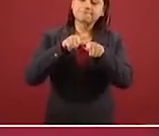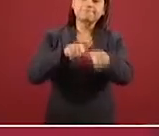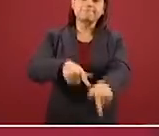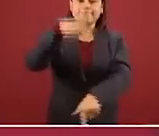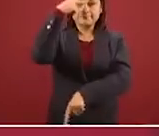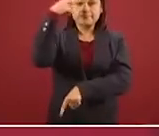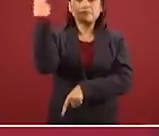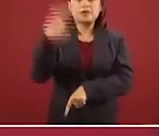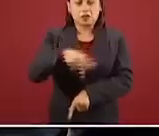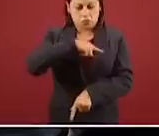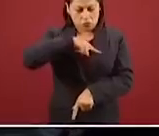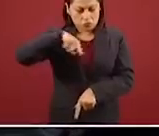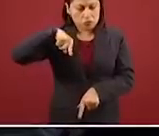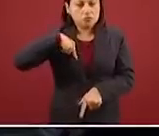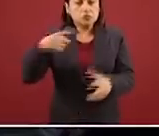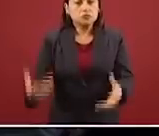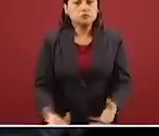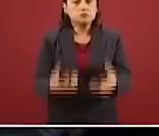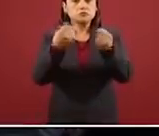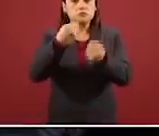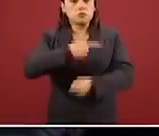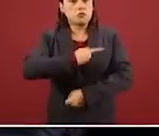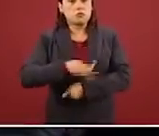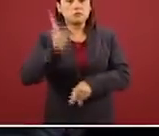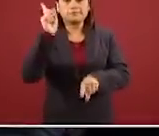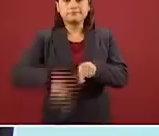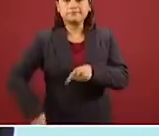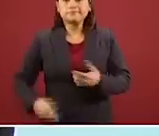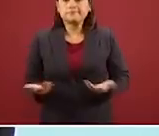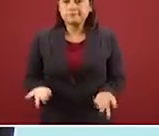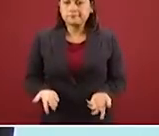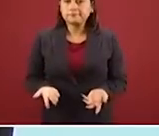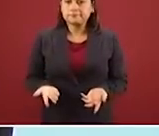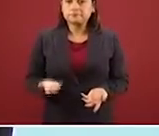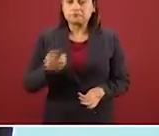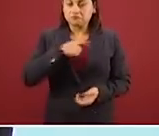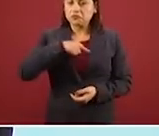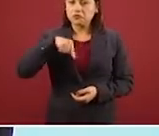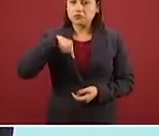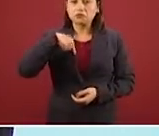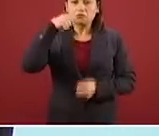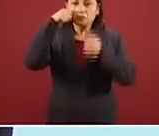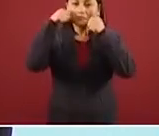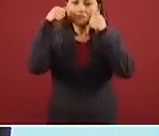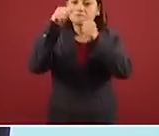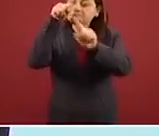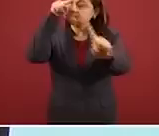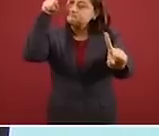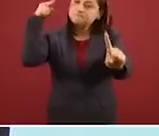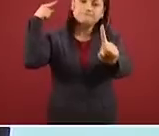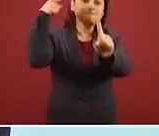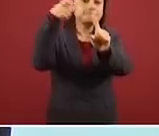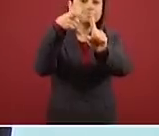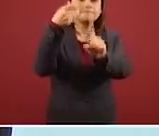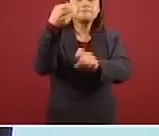a sacar de la pobreza a nuestro pueblo. Ese es el desafío, ese es el gran